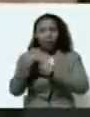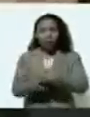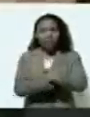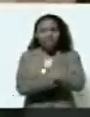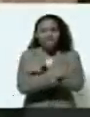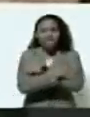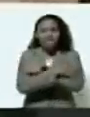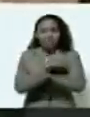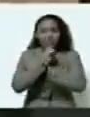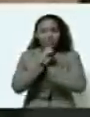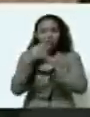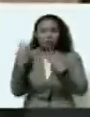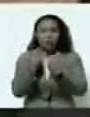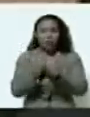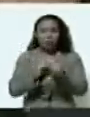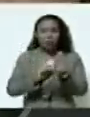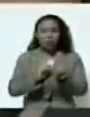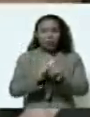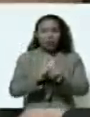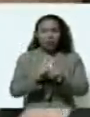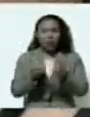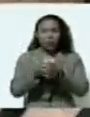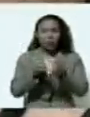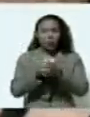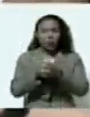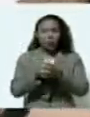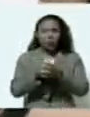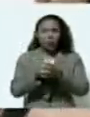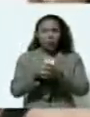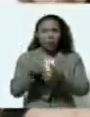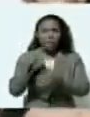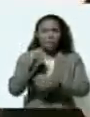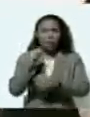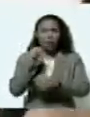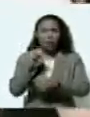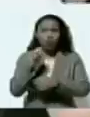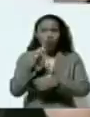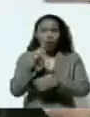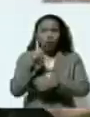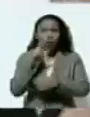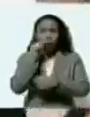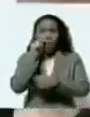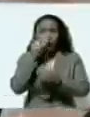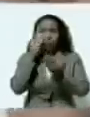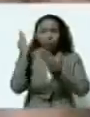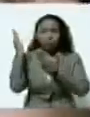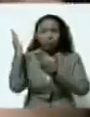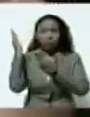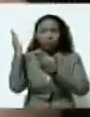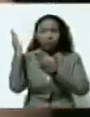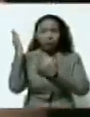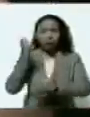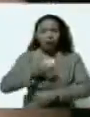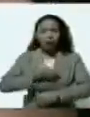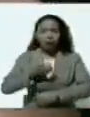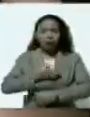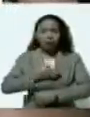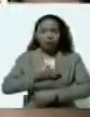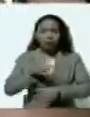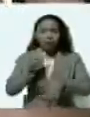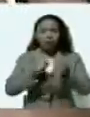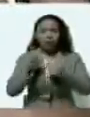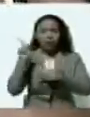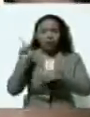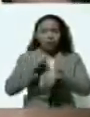miren, muy cercano al narcotraficante, Manuel Ferreira González, alcalde de Lecherías para el